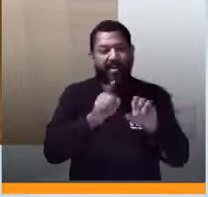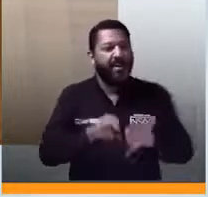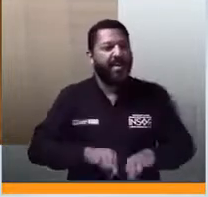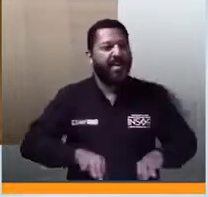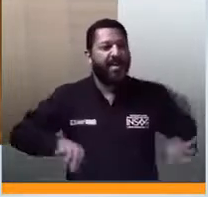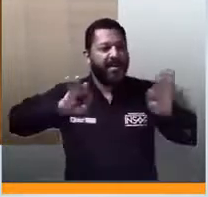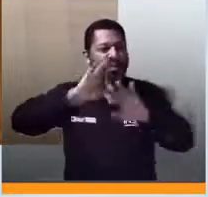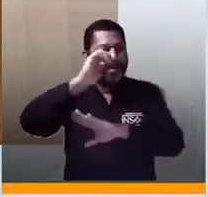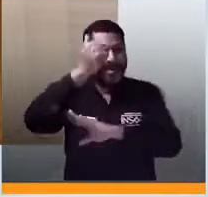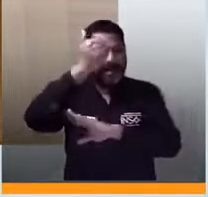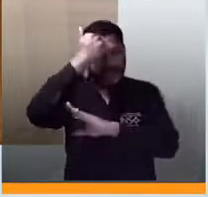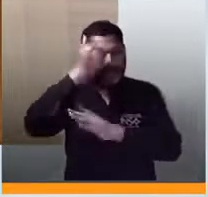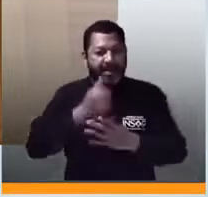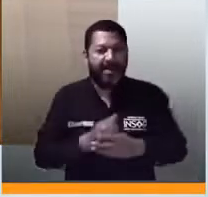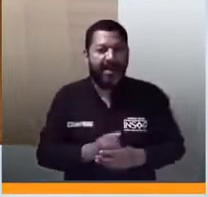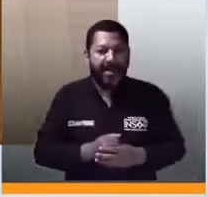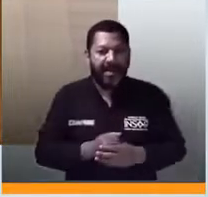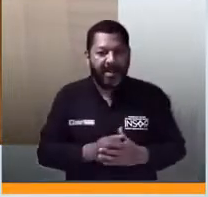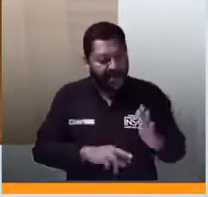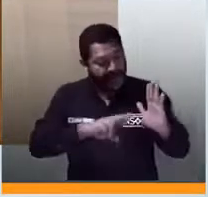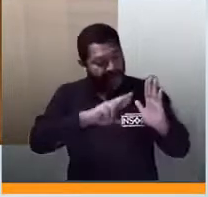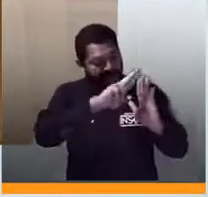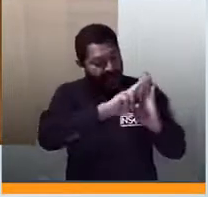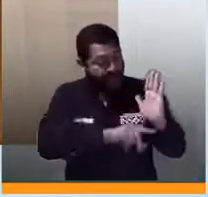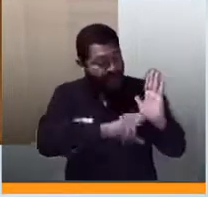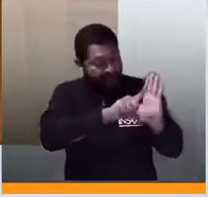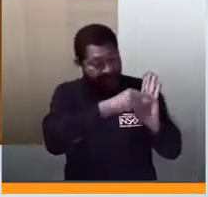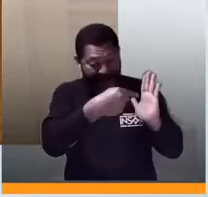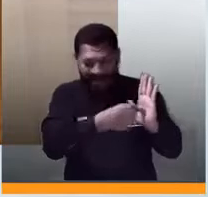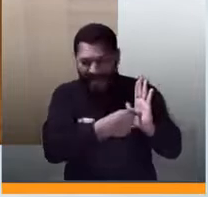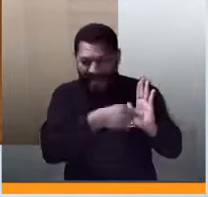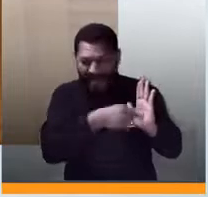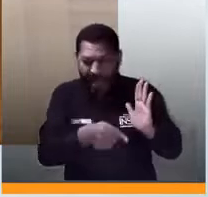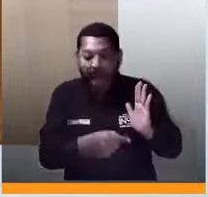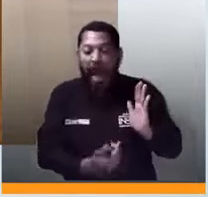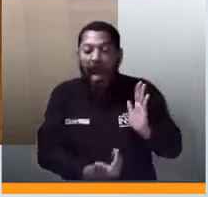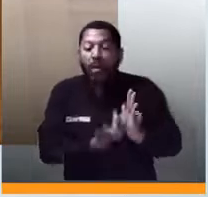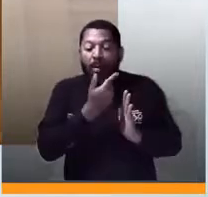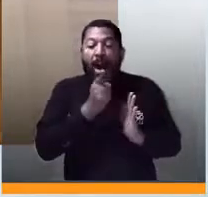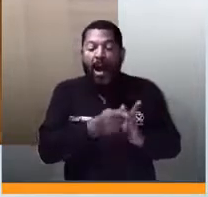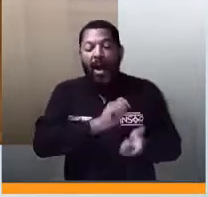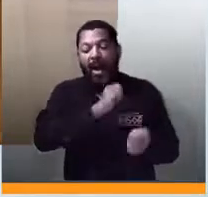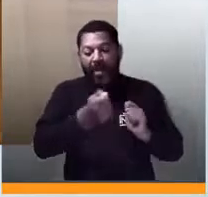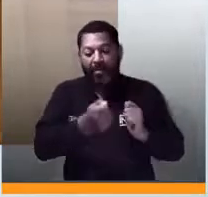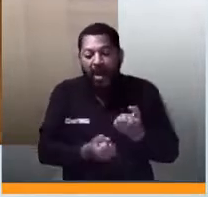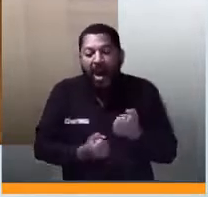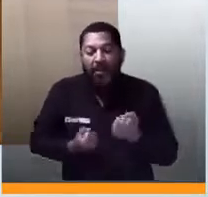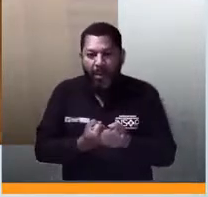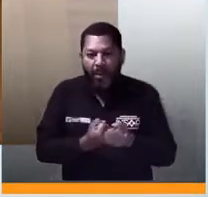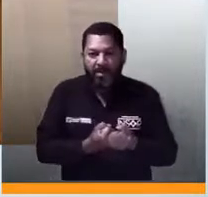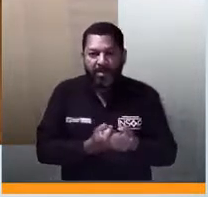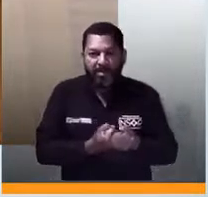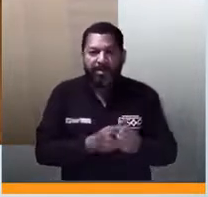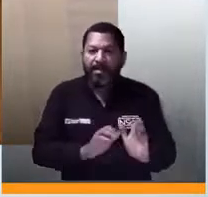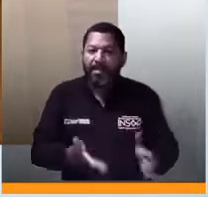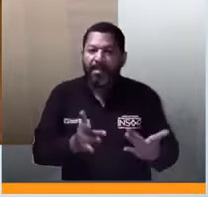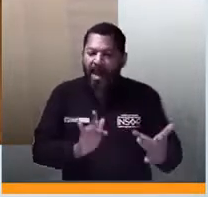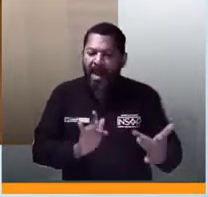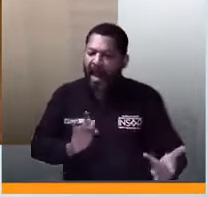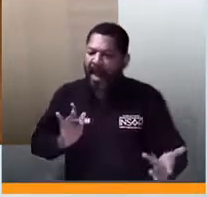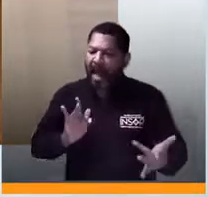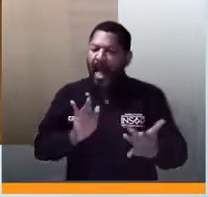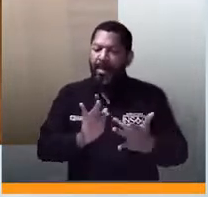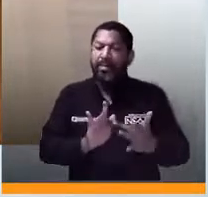fundamental, y el cambio normativo nos ha permitido empujar este tema más pertinente que